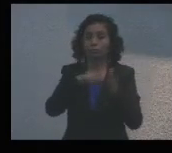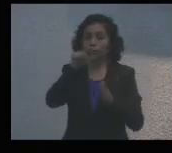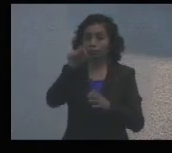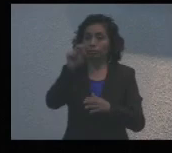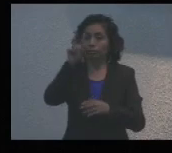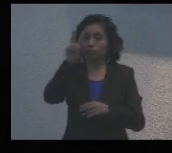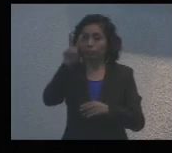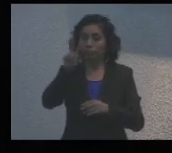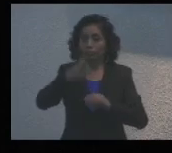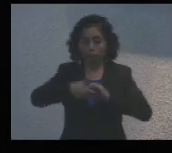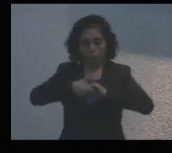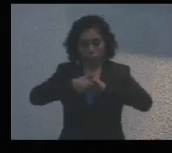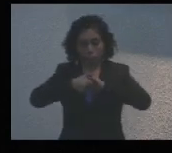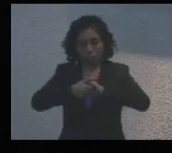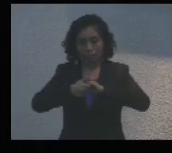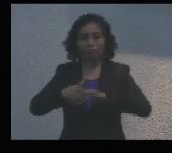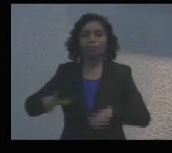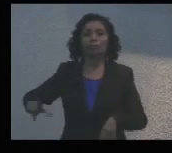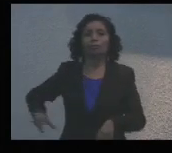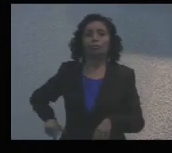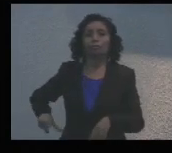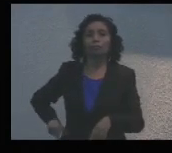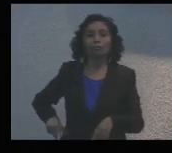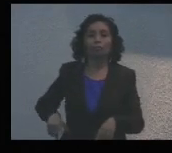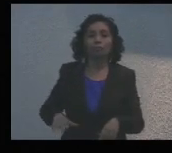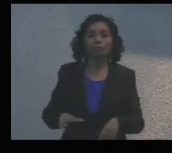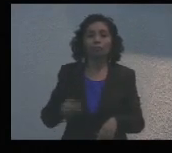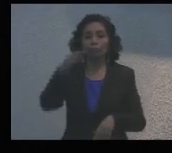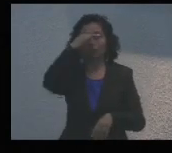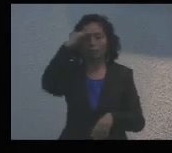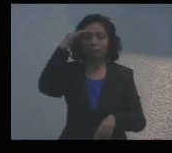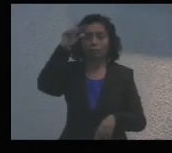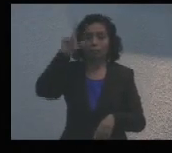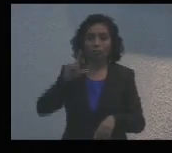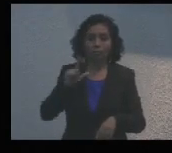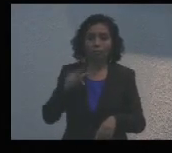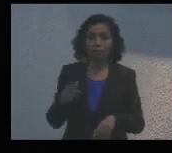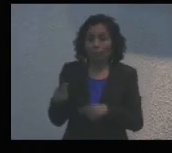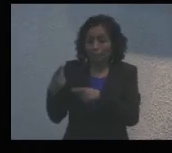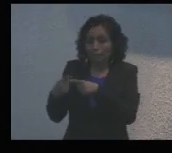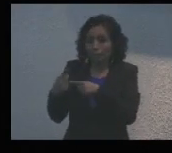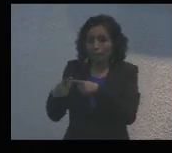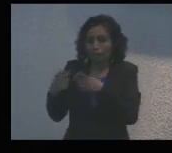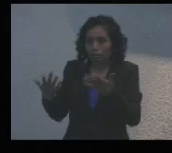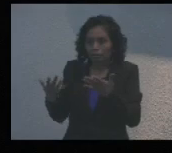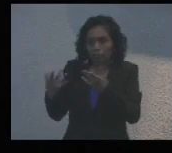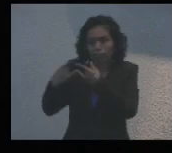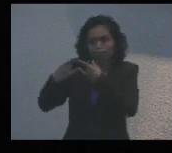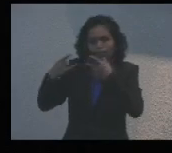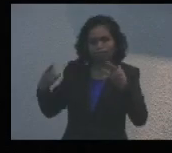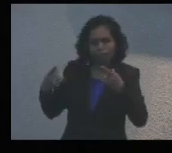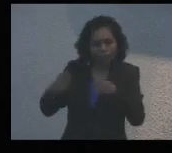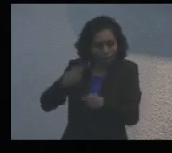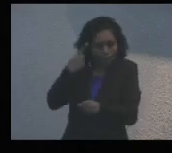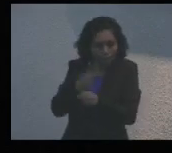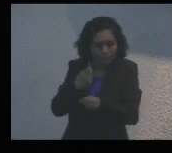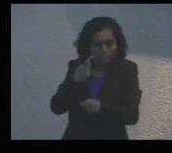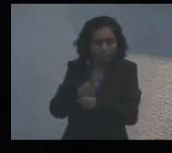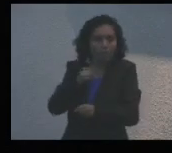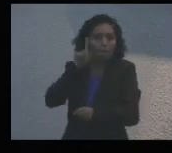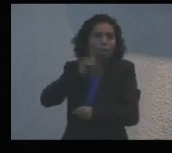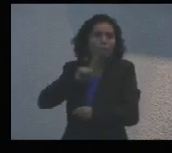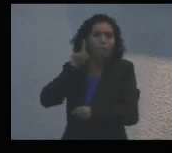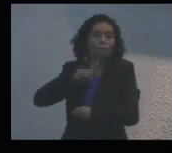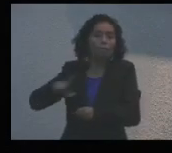la mano de nuestra hoy gobernadora del Estado, Mara Lezama, quien ha hecho historia no solo por ser la primera mujer